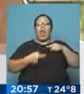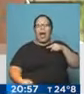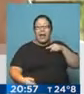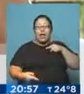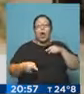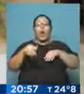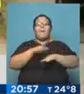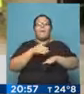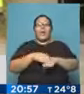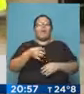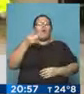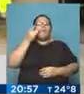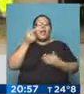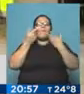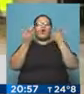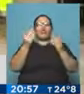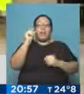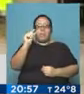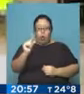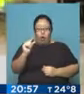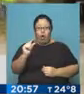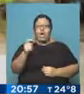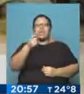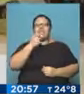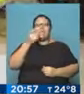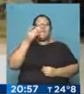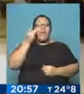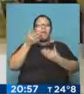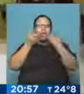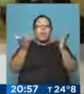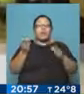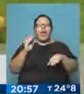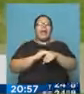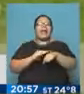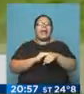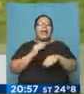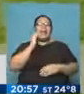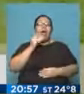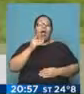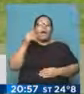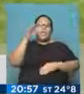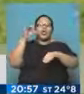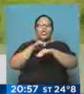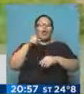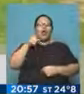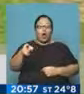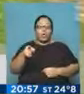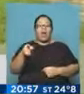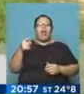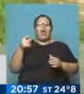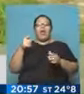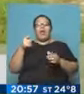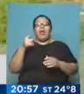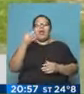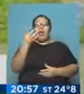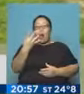superficie de piel. Y la piel que queda expuesta, el uso de repelentes cada 4 o 6 horas dependiendo de la concentración del